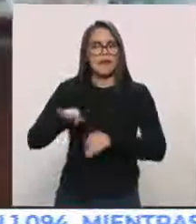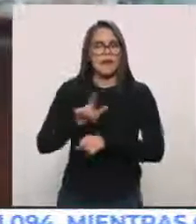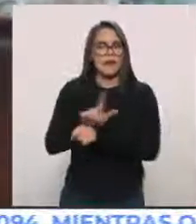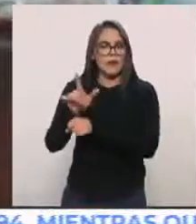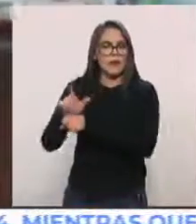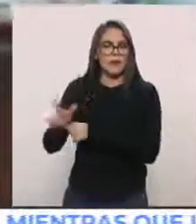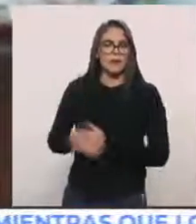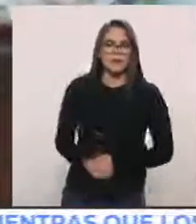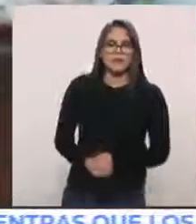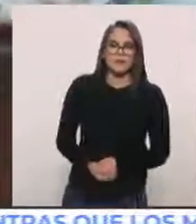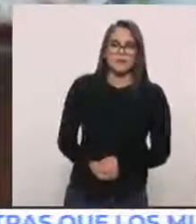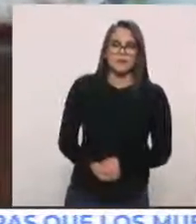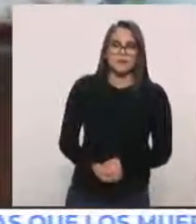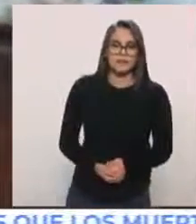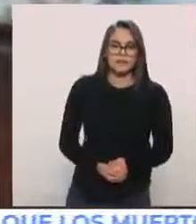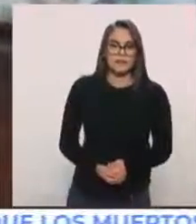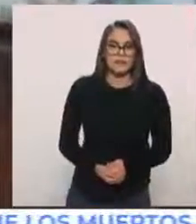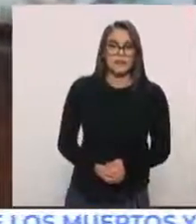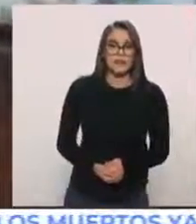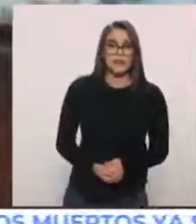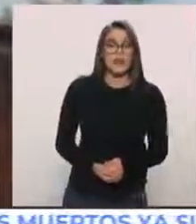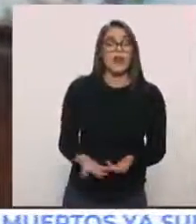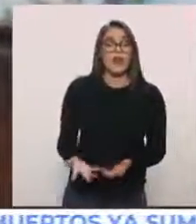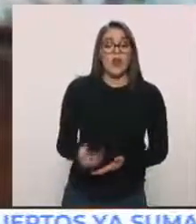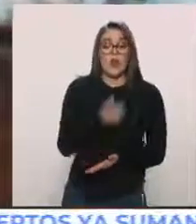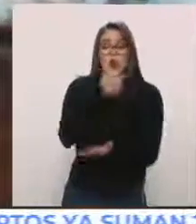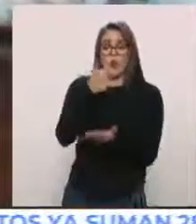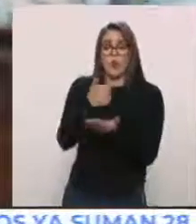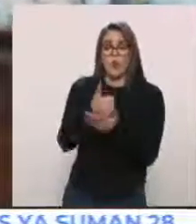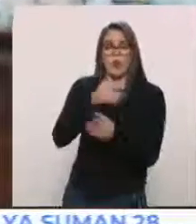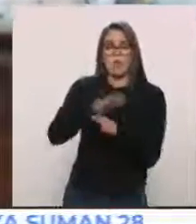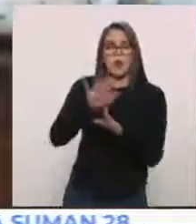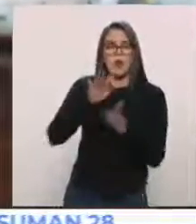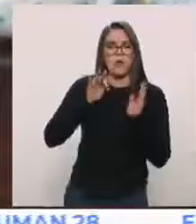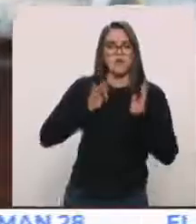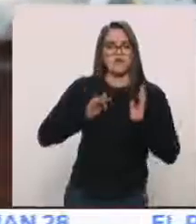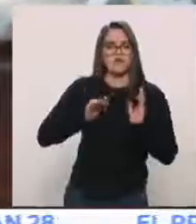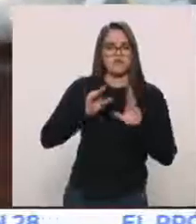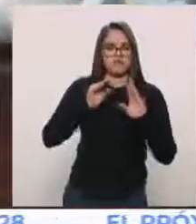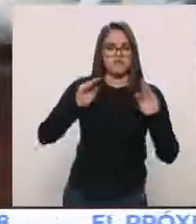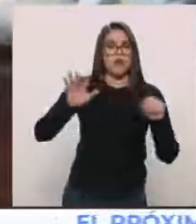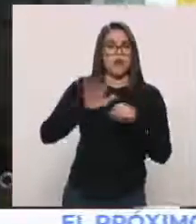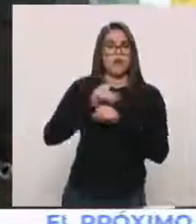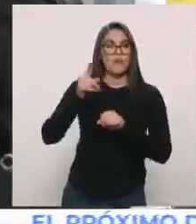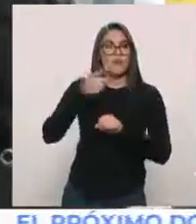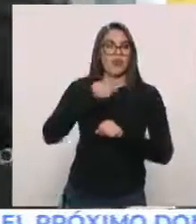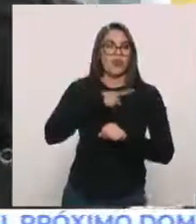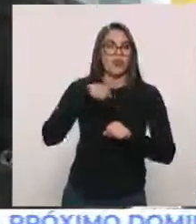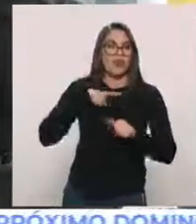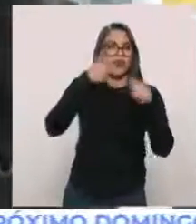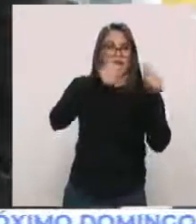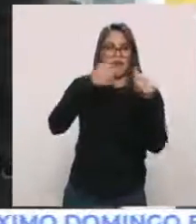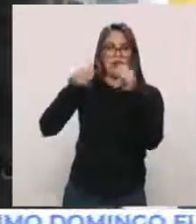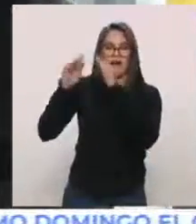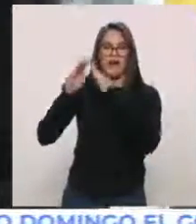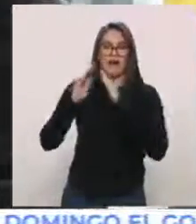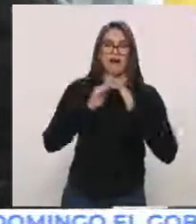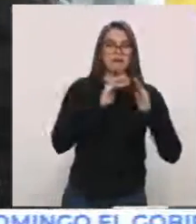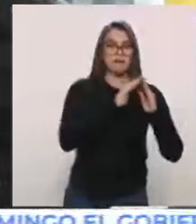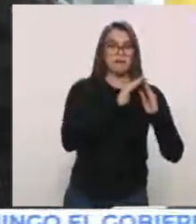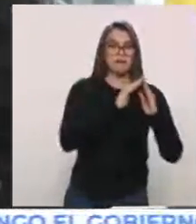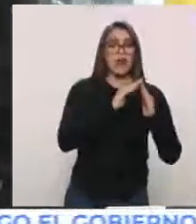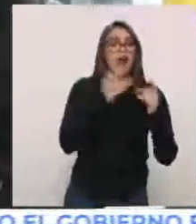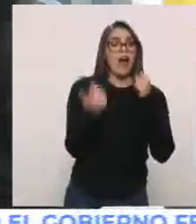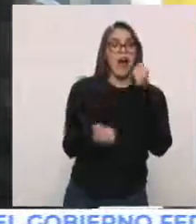Mientras la ciudad permanece tranquila debido a las medidas de aislamiento que se han propuesto para evitar el contagio del COVID-19, hay servicios esenciales que